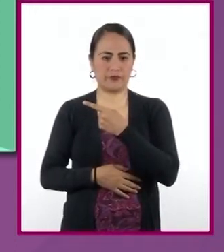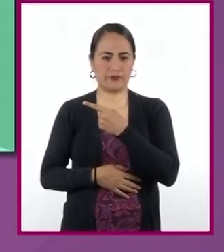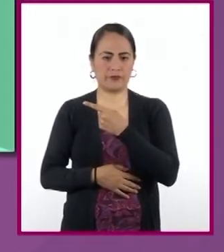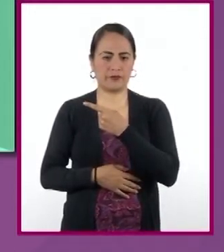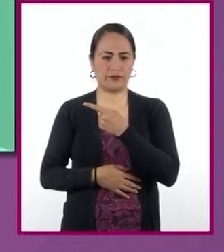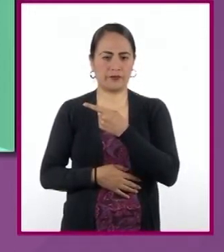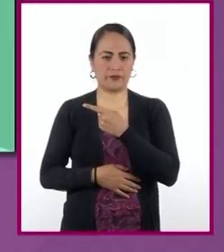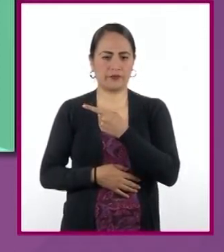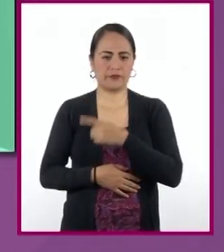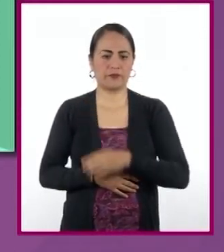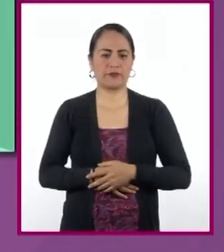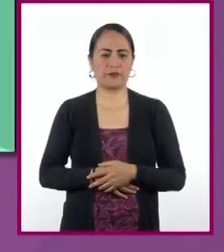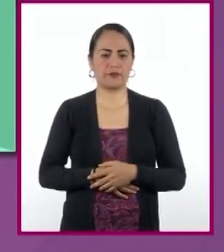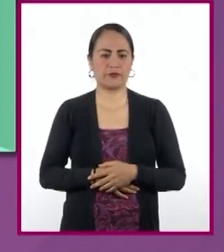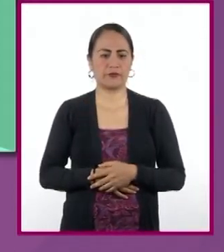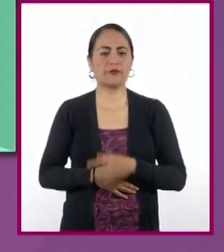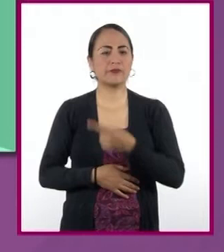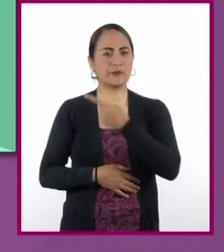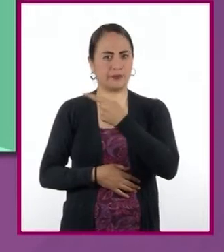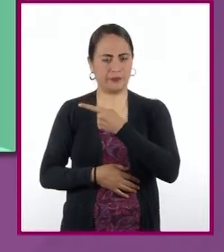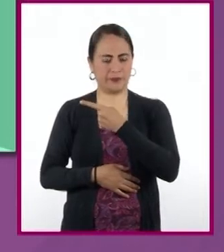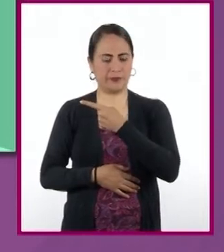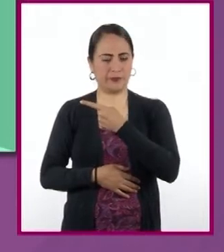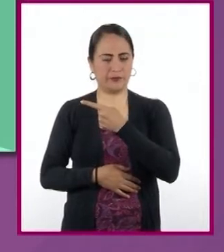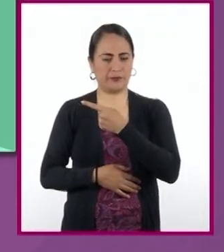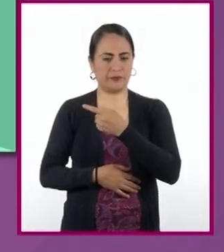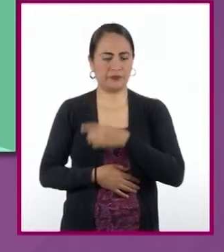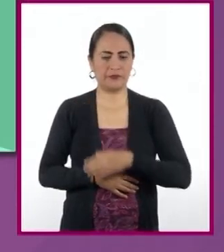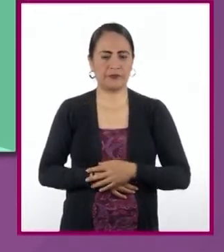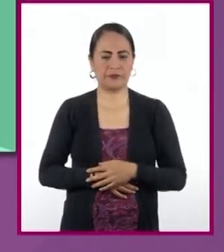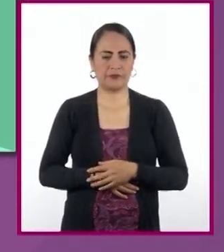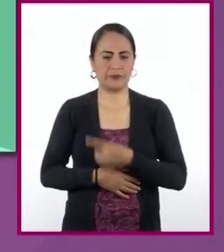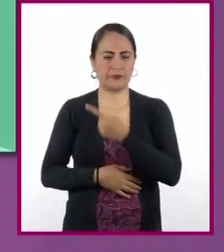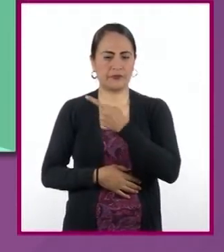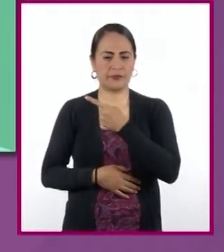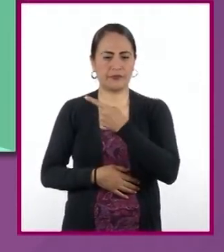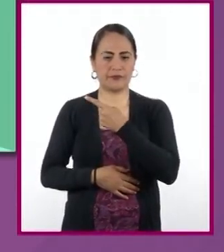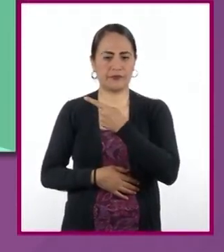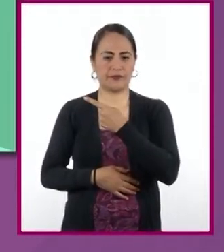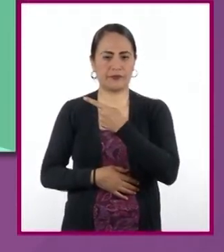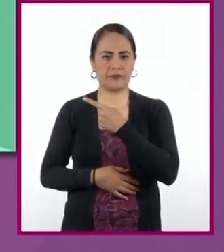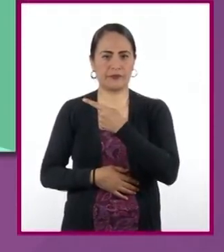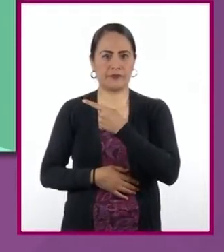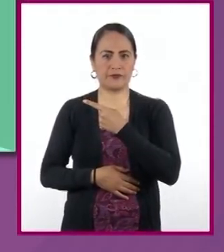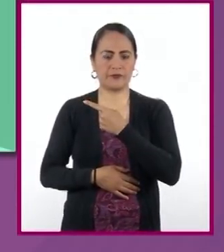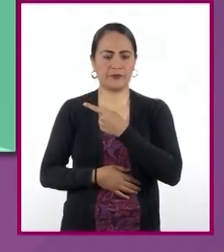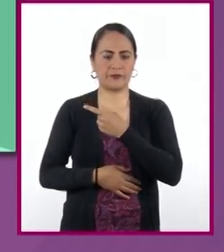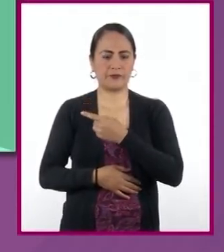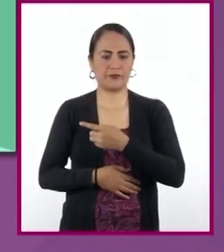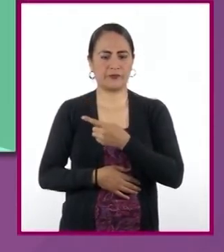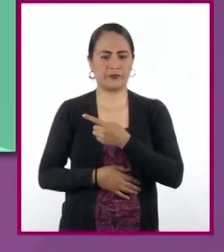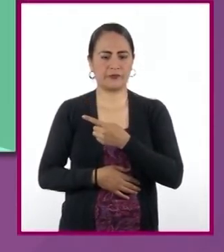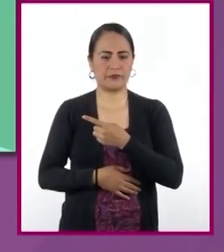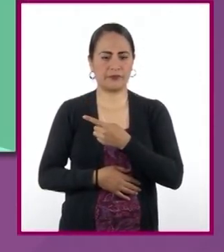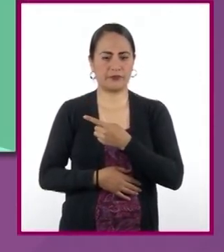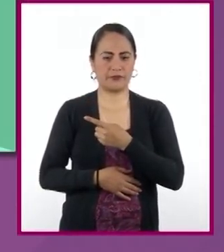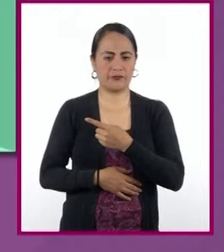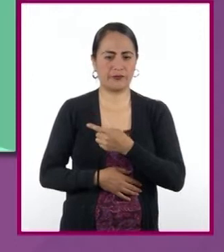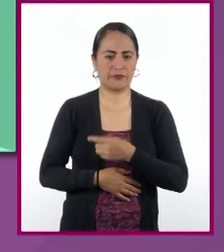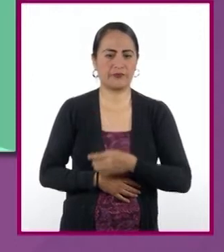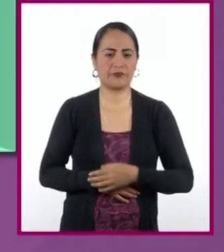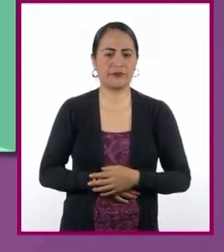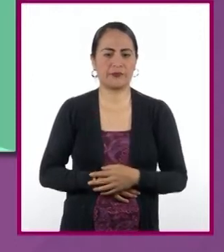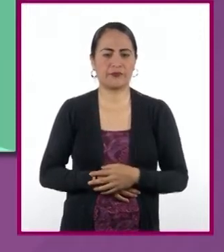plásticas, fórmulas que se repiten, metáforas y giros del lenguaje que pueden hacer accesible